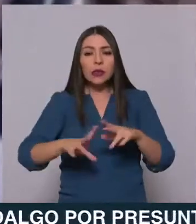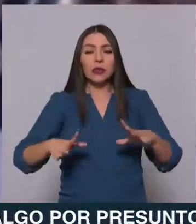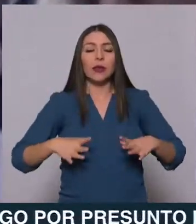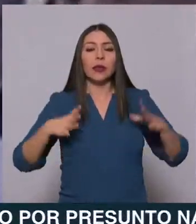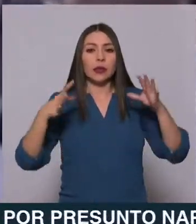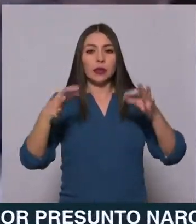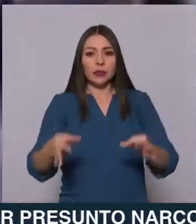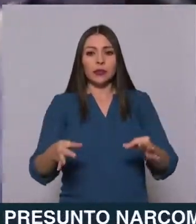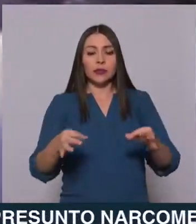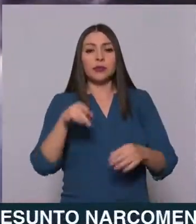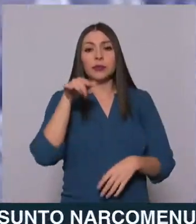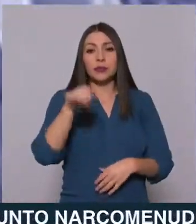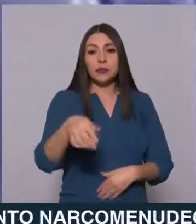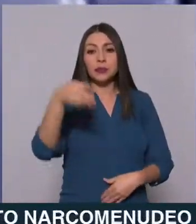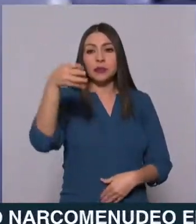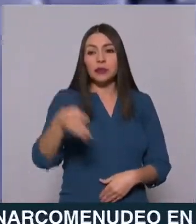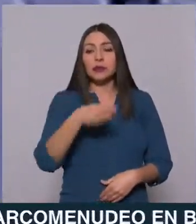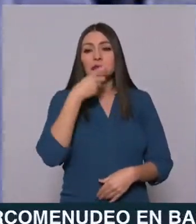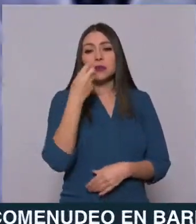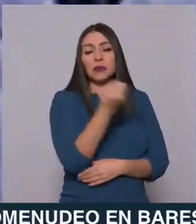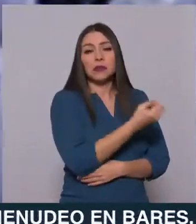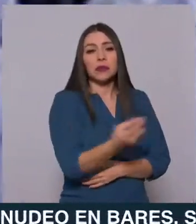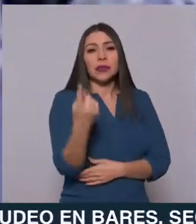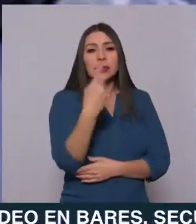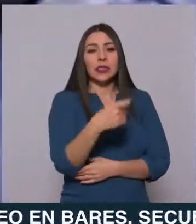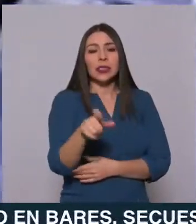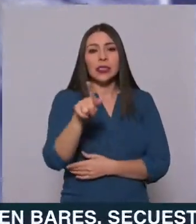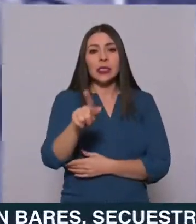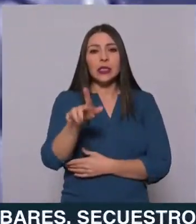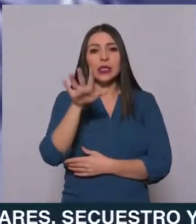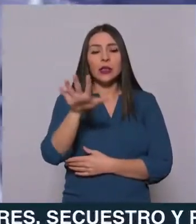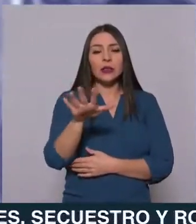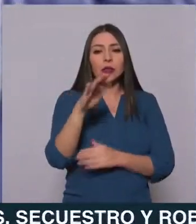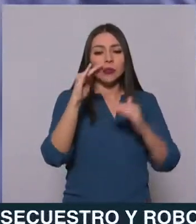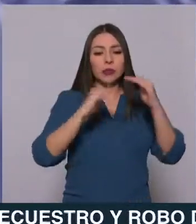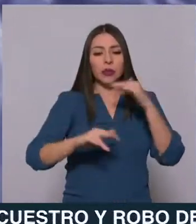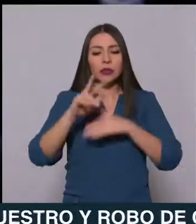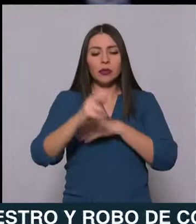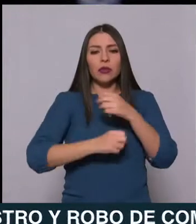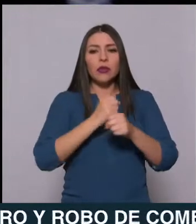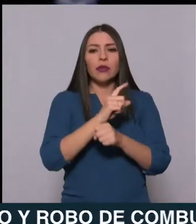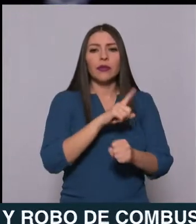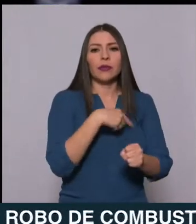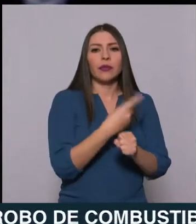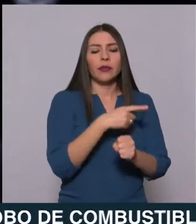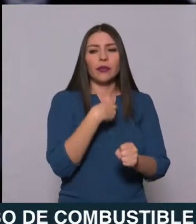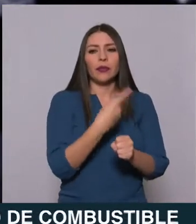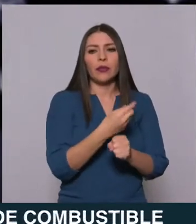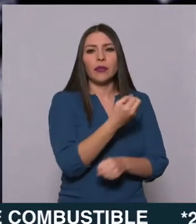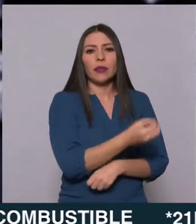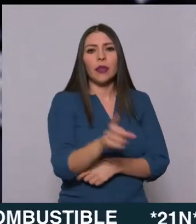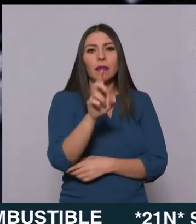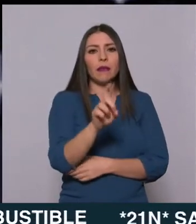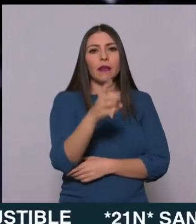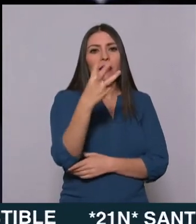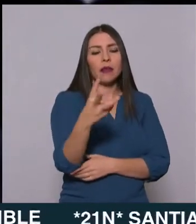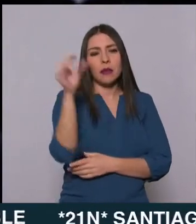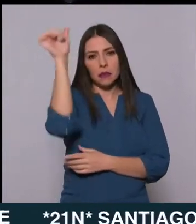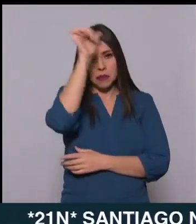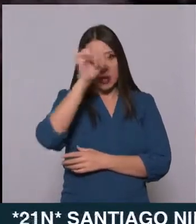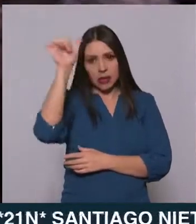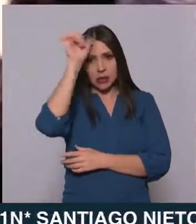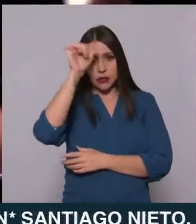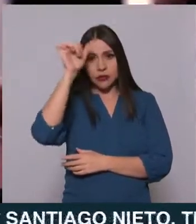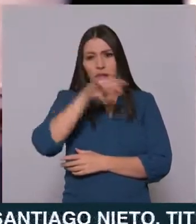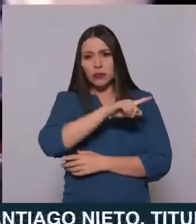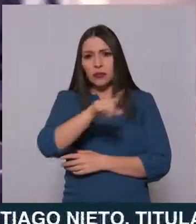este, reconoció que al menos 175 menores fueron víctimas de abuso sexual cometidos por 33 sacerdotes. Tras la aceptación